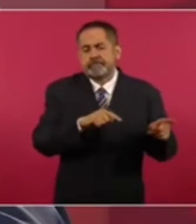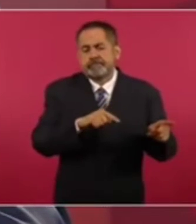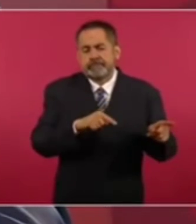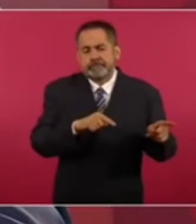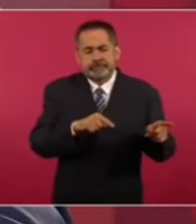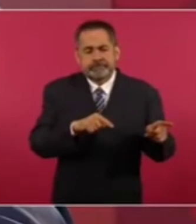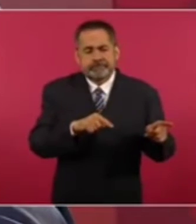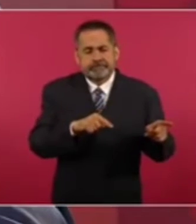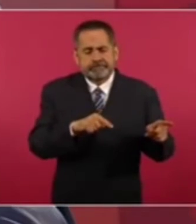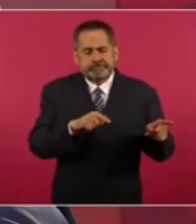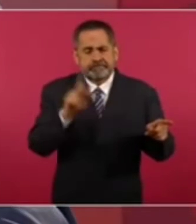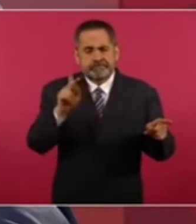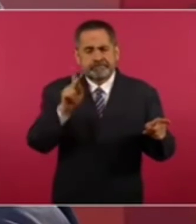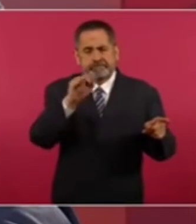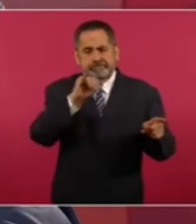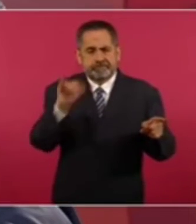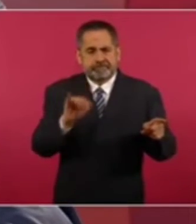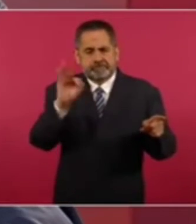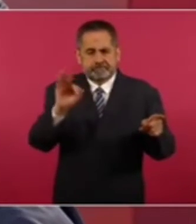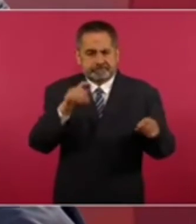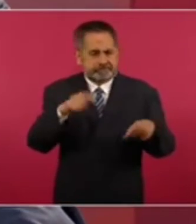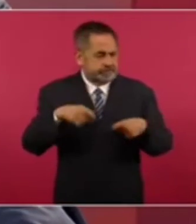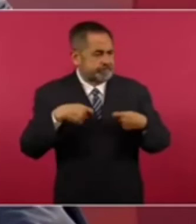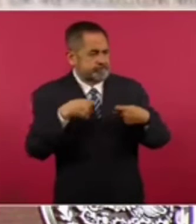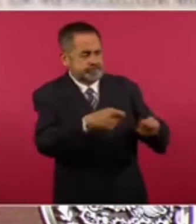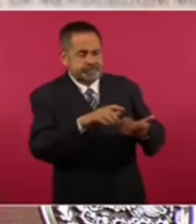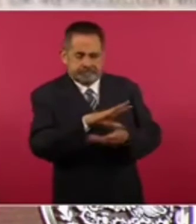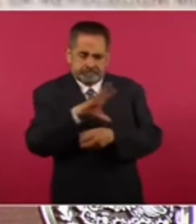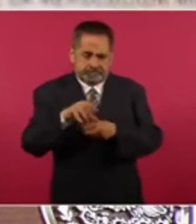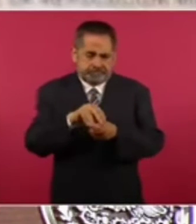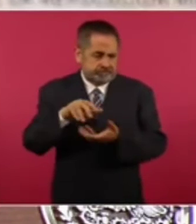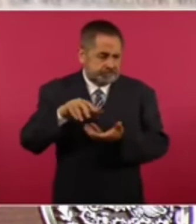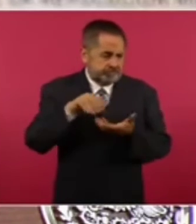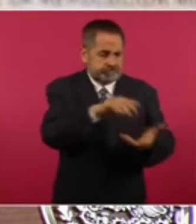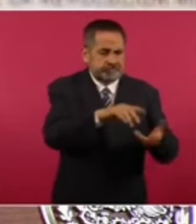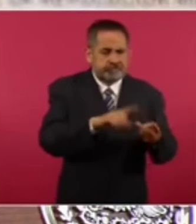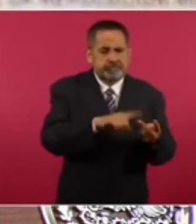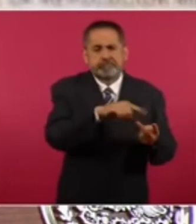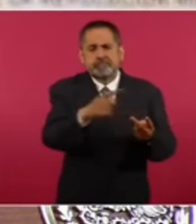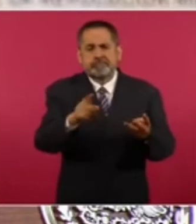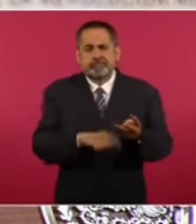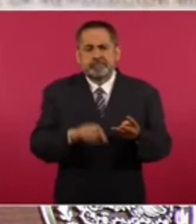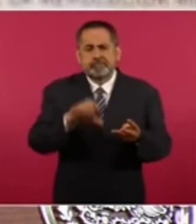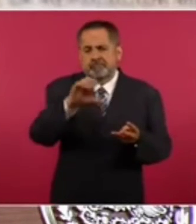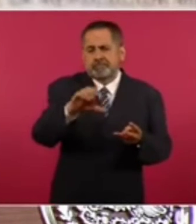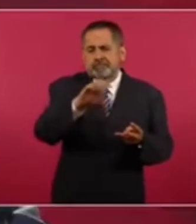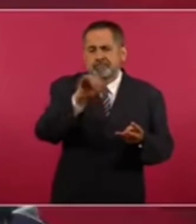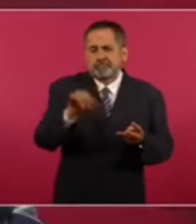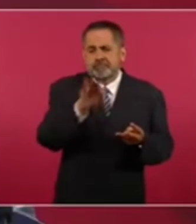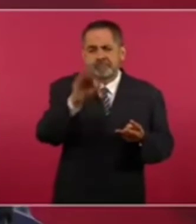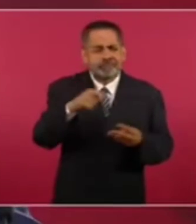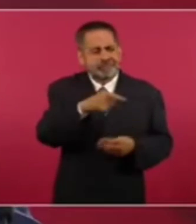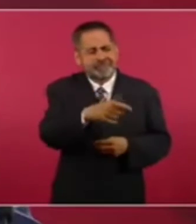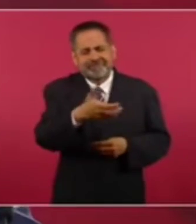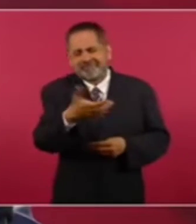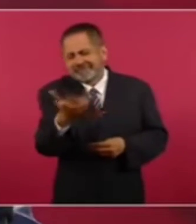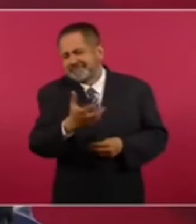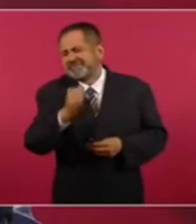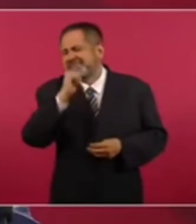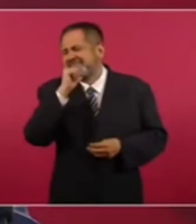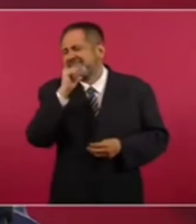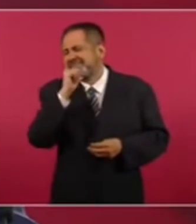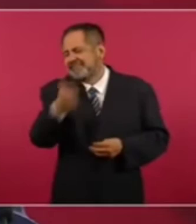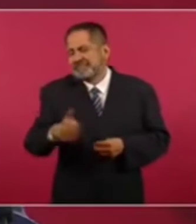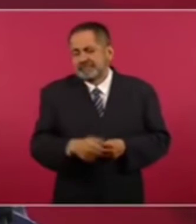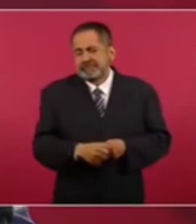al Poder Judicial, a la Suprema Corte y al Consejo de la Judicatura, que no han hecho nada